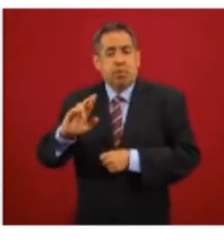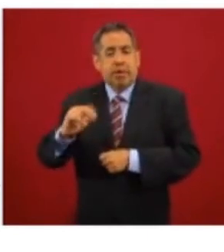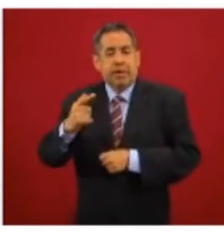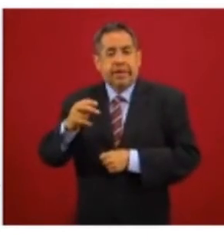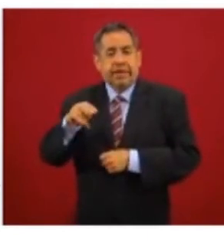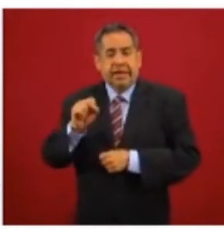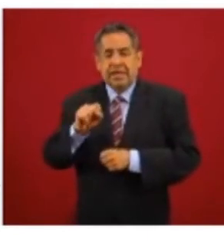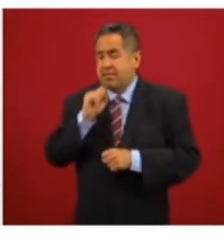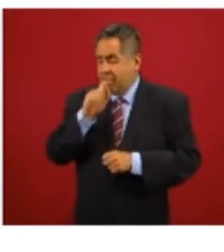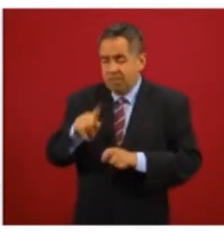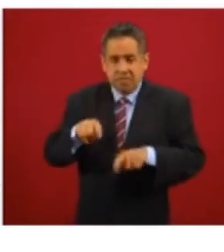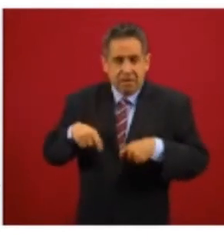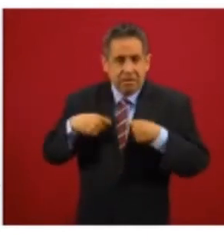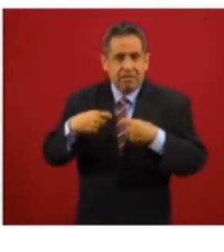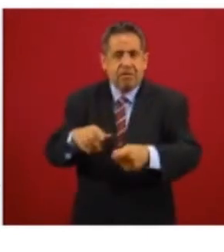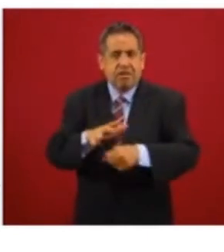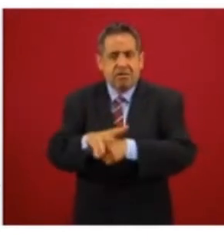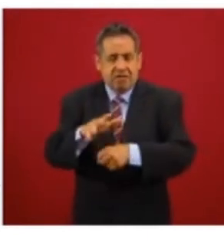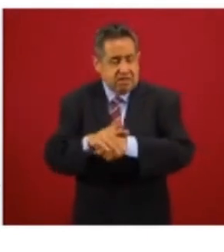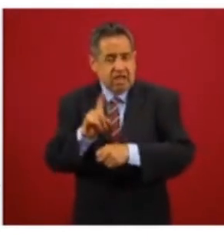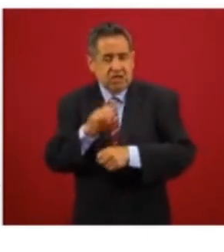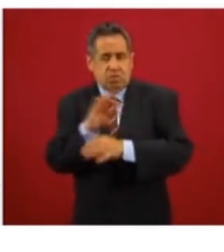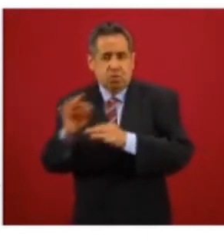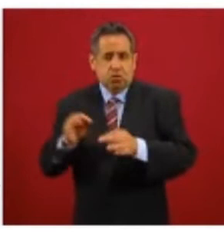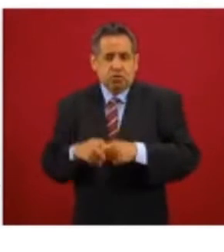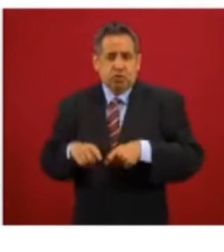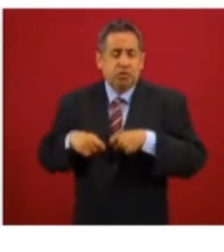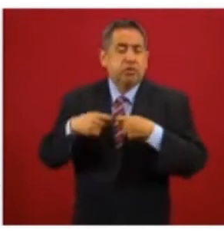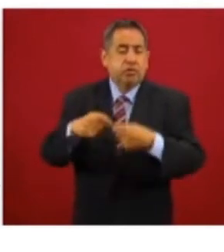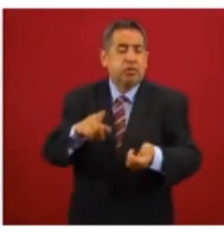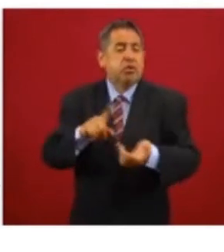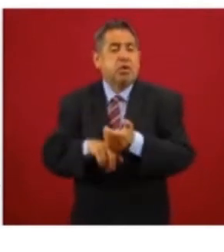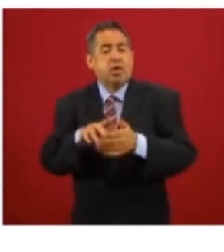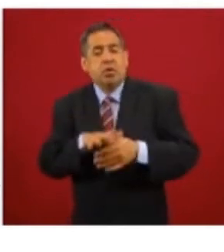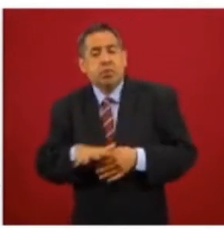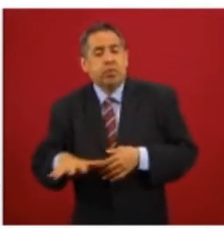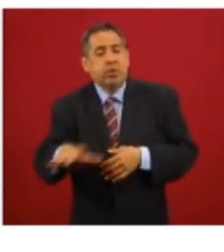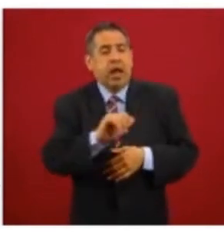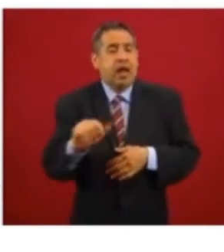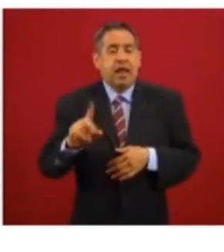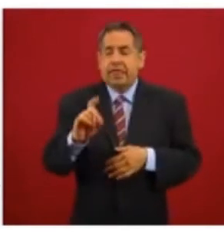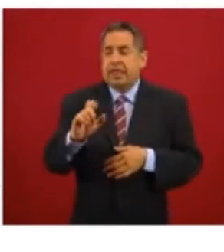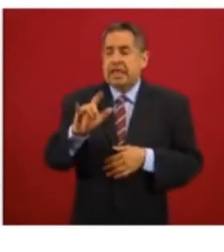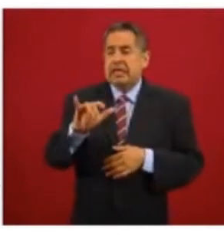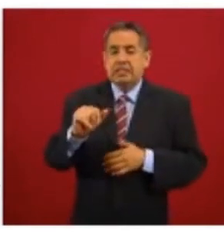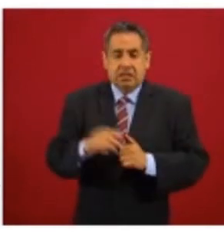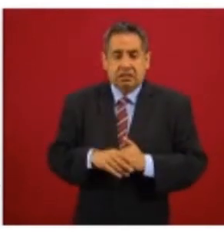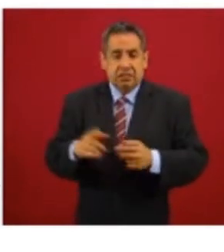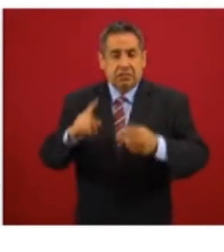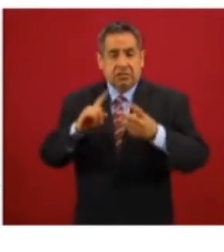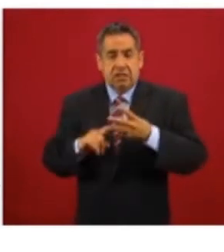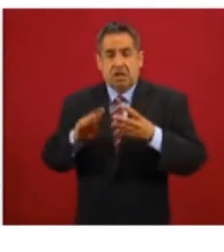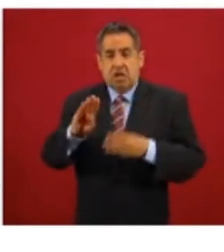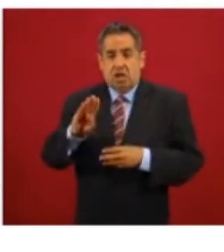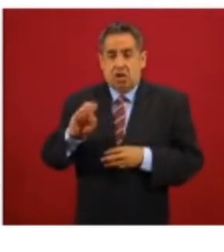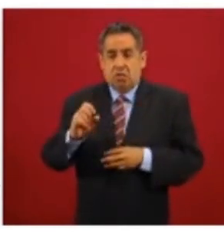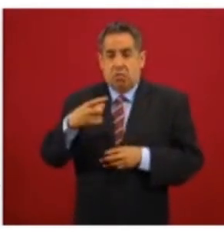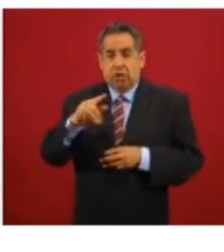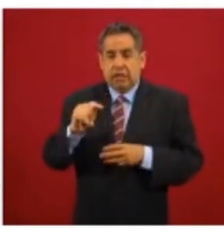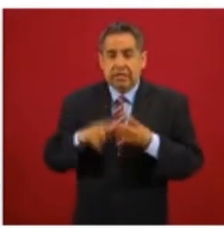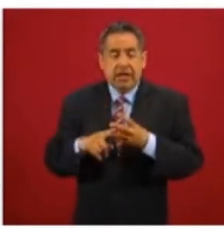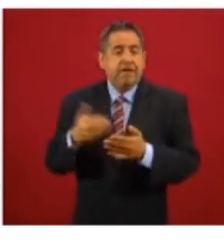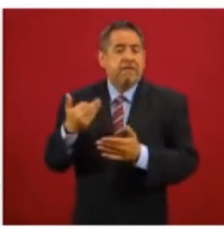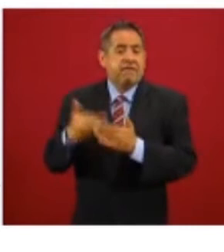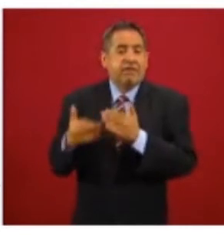el 100%, que se fue al distrito de riego Delicias. Y de La Boquilla restan